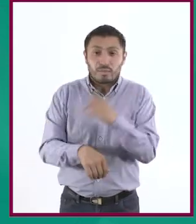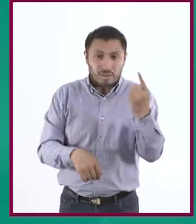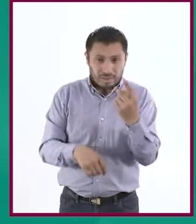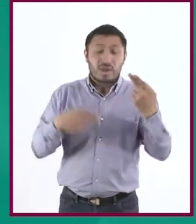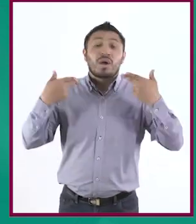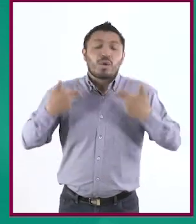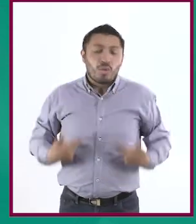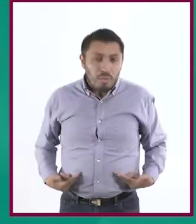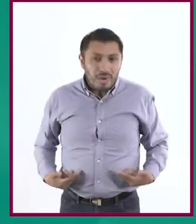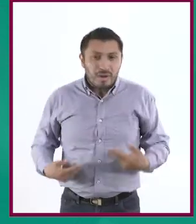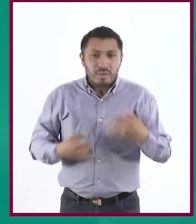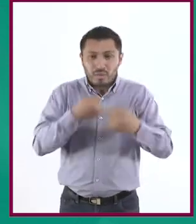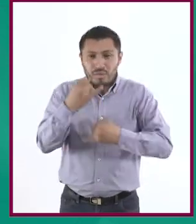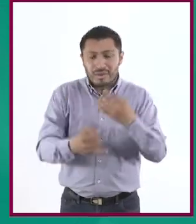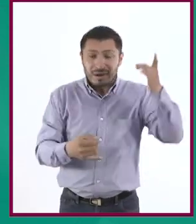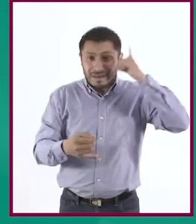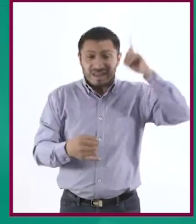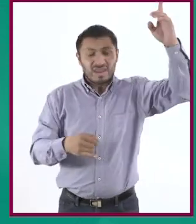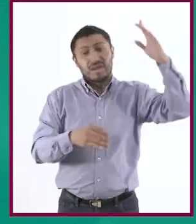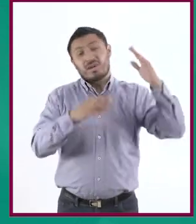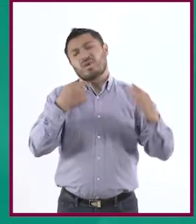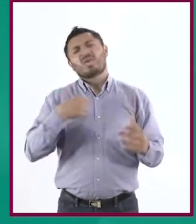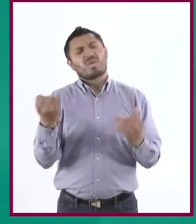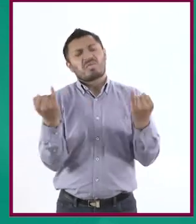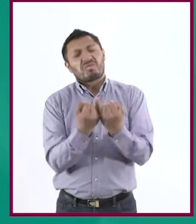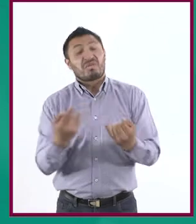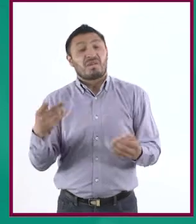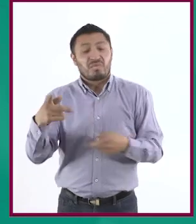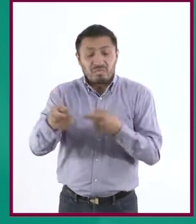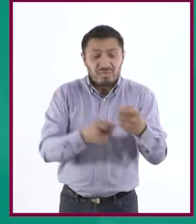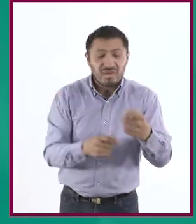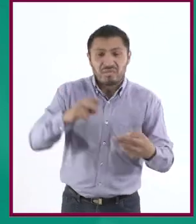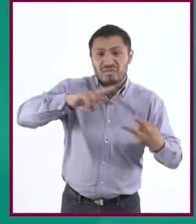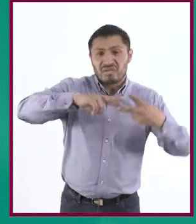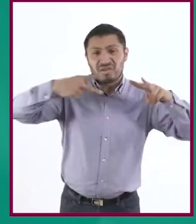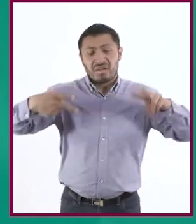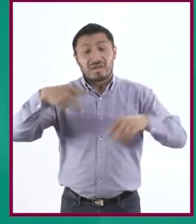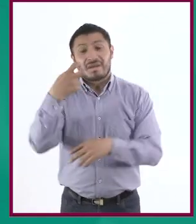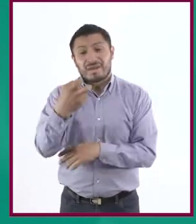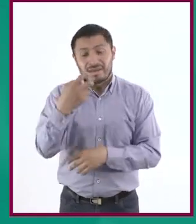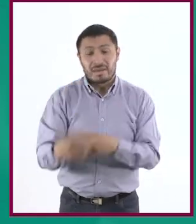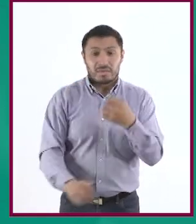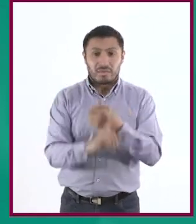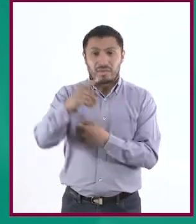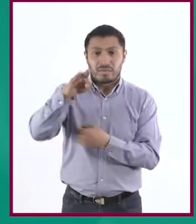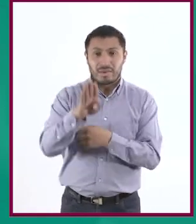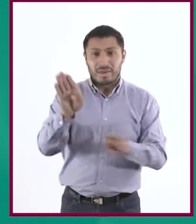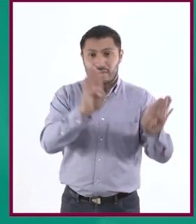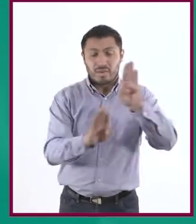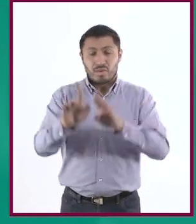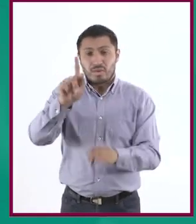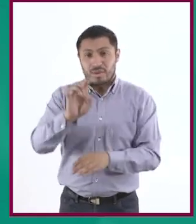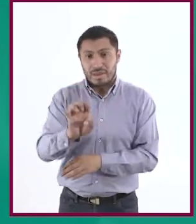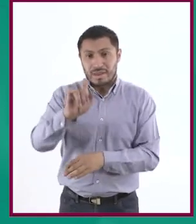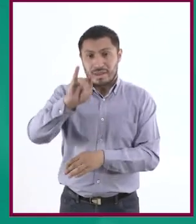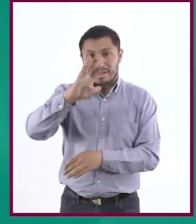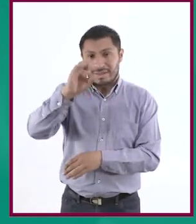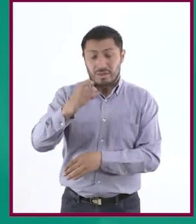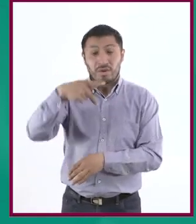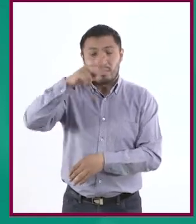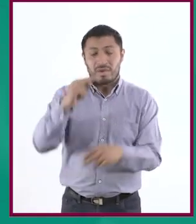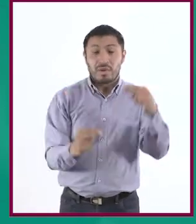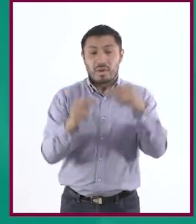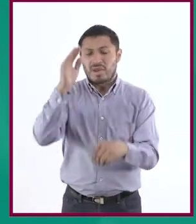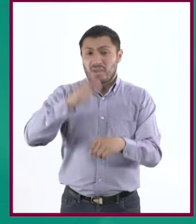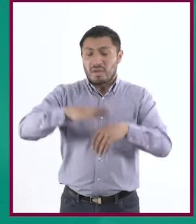Dios con la manipulación genética, por eso hay un problema bioético, ¿no? Pero ya a nivel